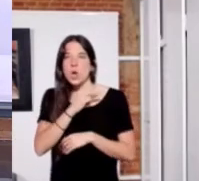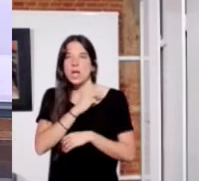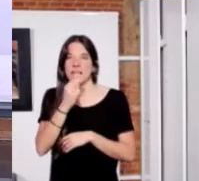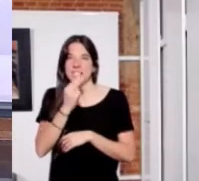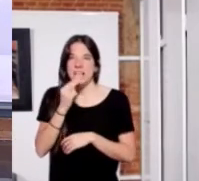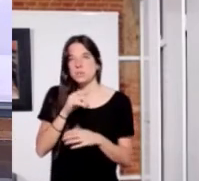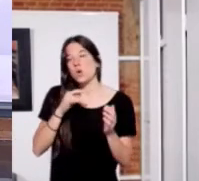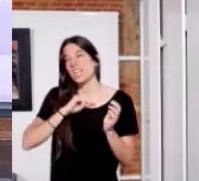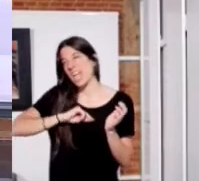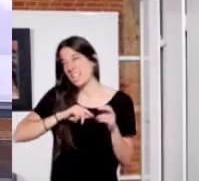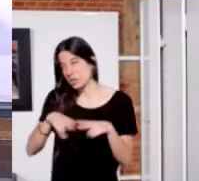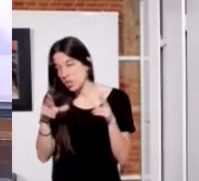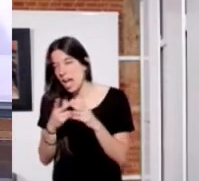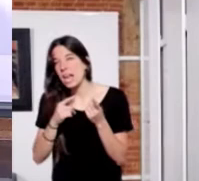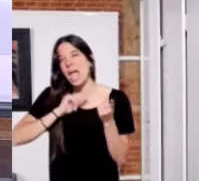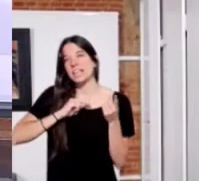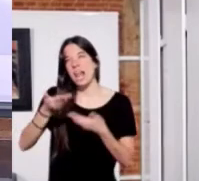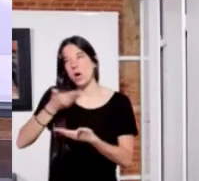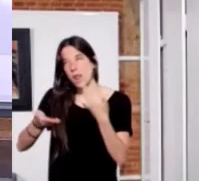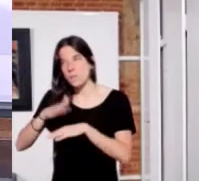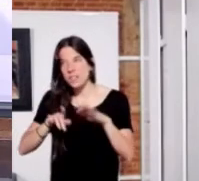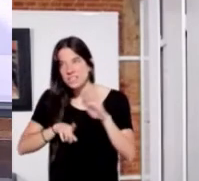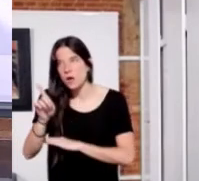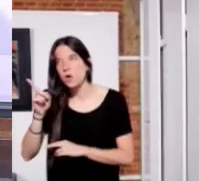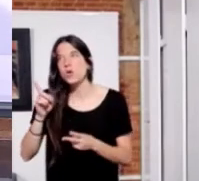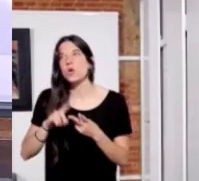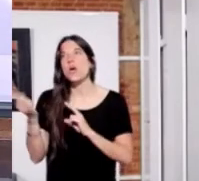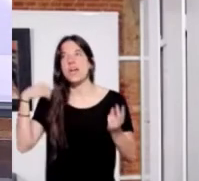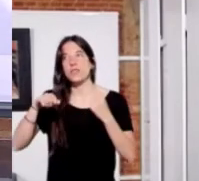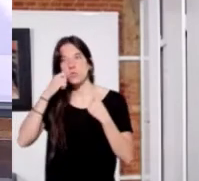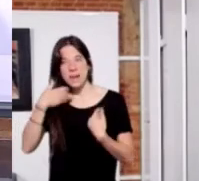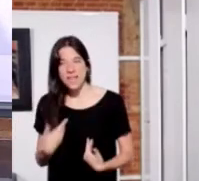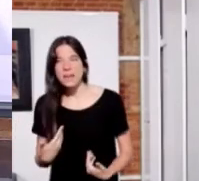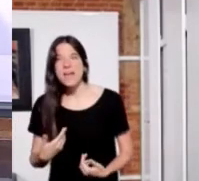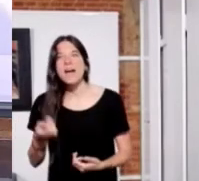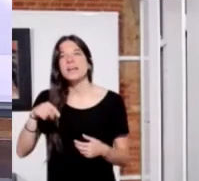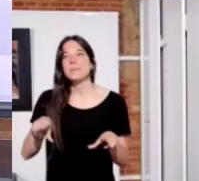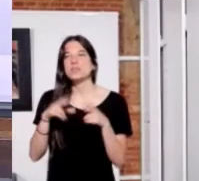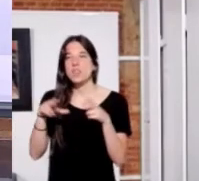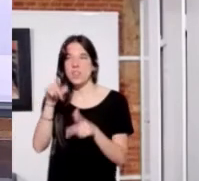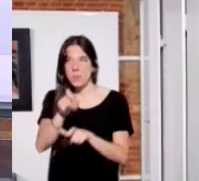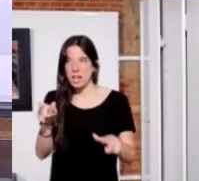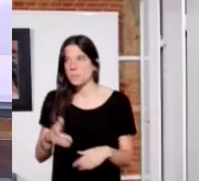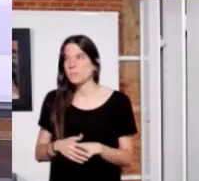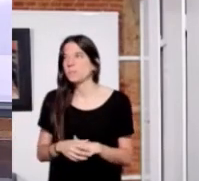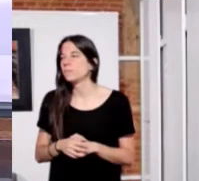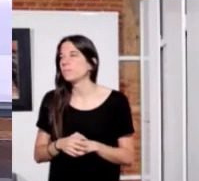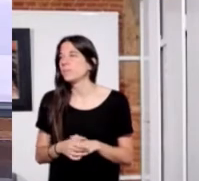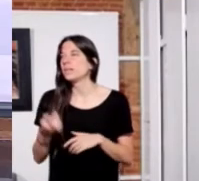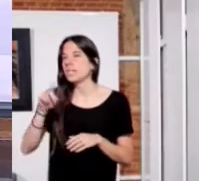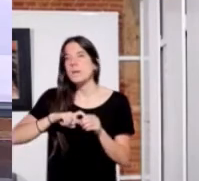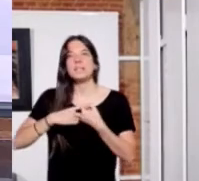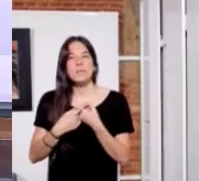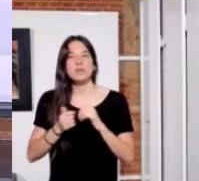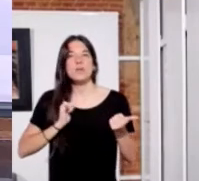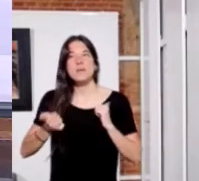social, ética en la cooperación al desarrollo y la acción humanitaria y sociedad civil. Y participando también en el máster